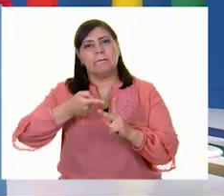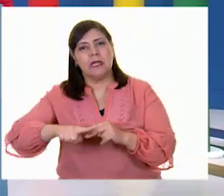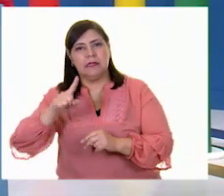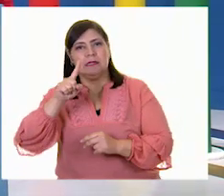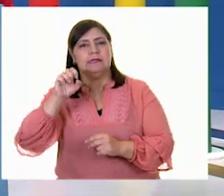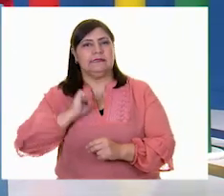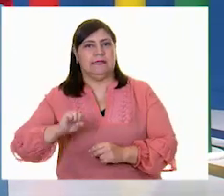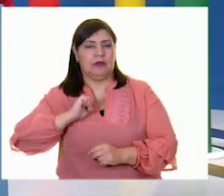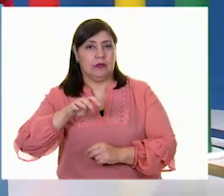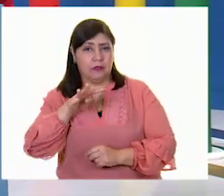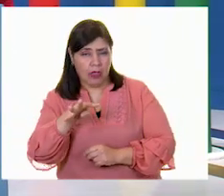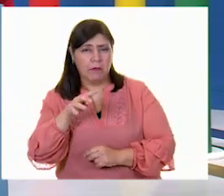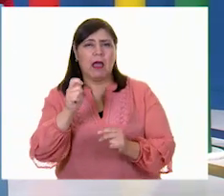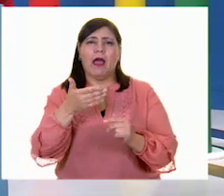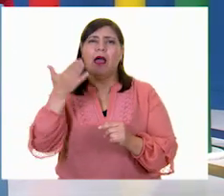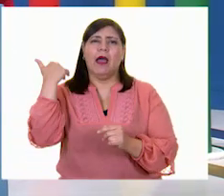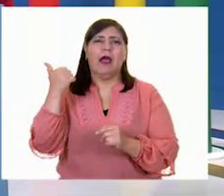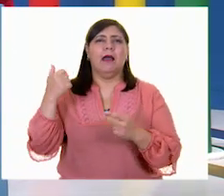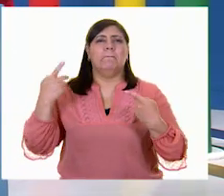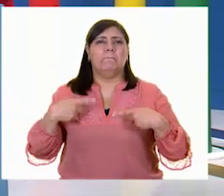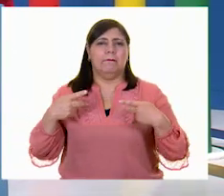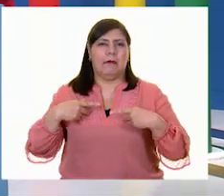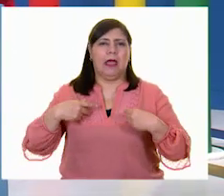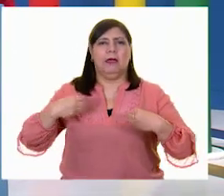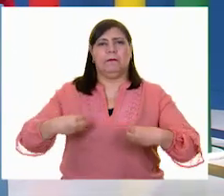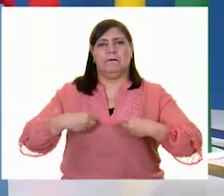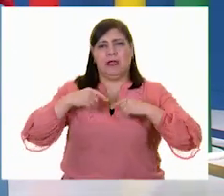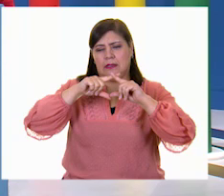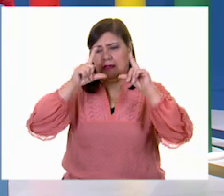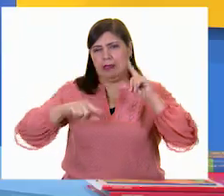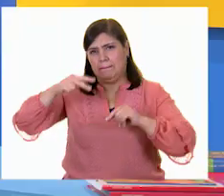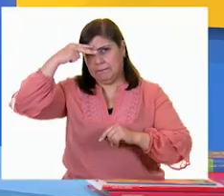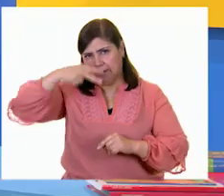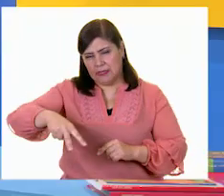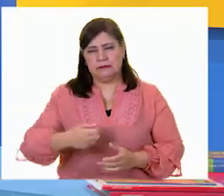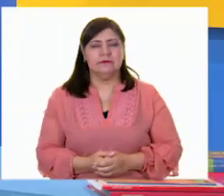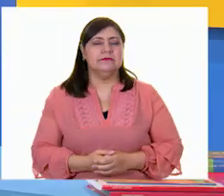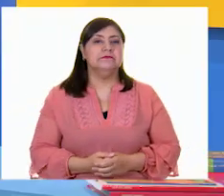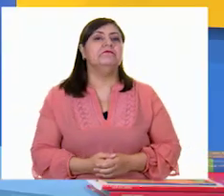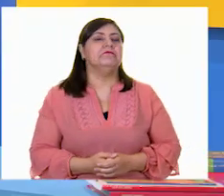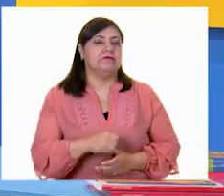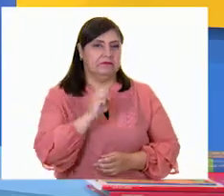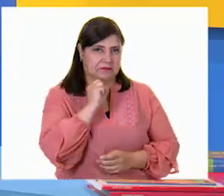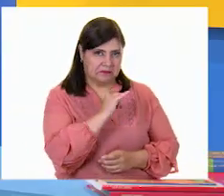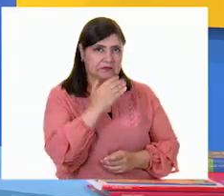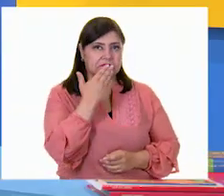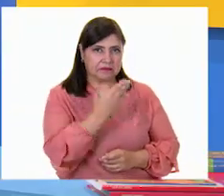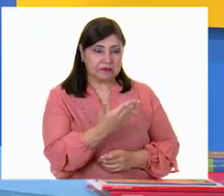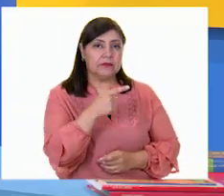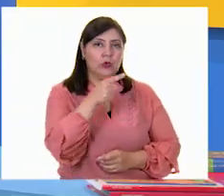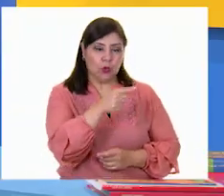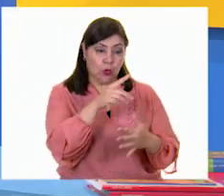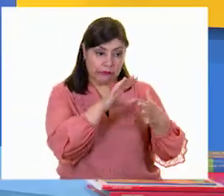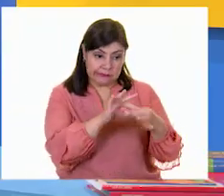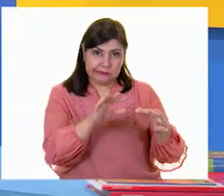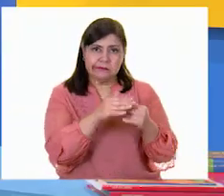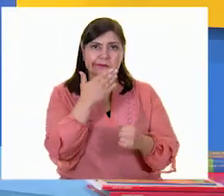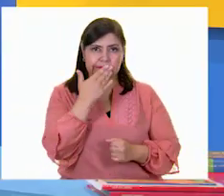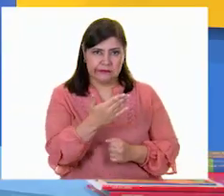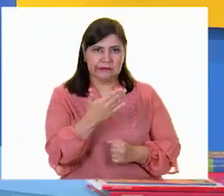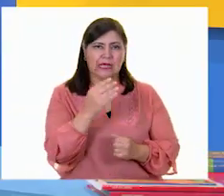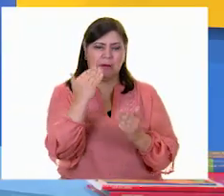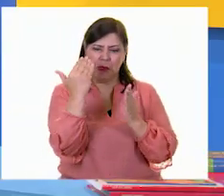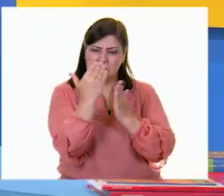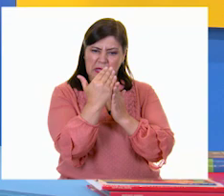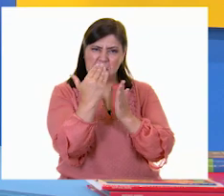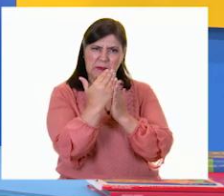entre los entonces pobladores del actual territorio mexicano. Así es, María. Qué bueno que lo señalas. De hecho, los